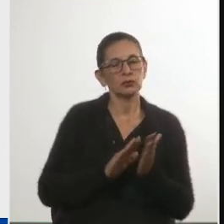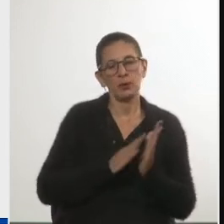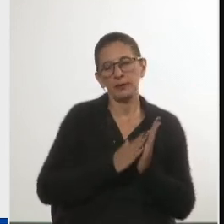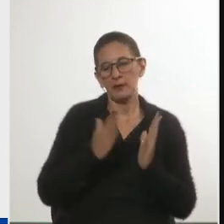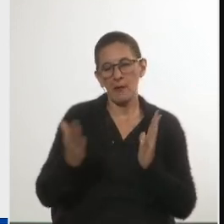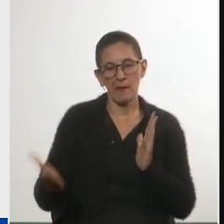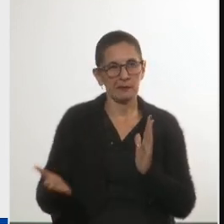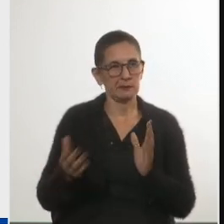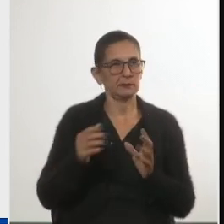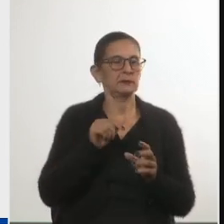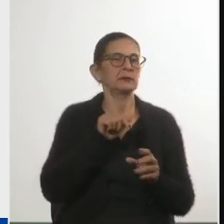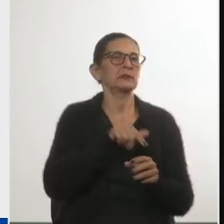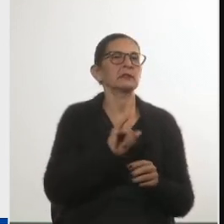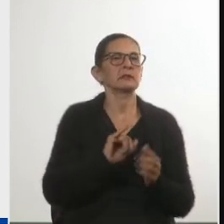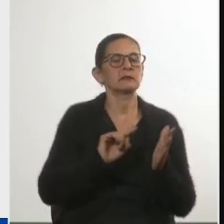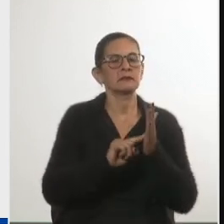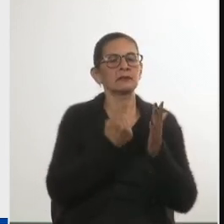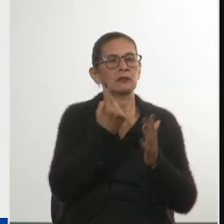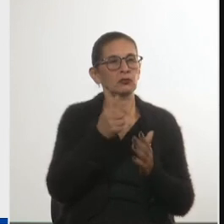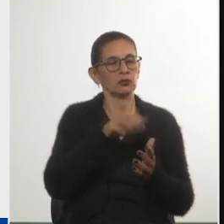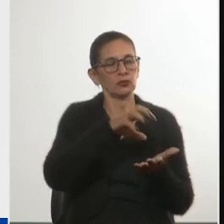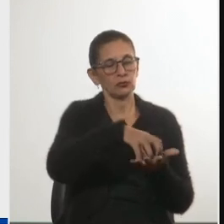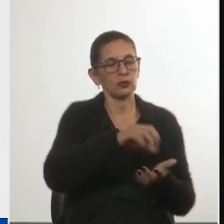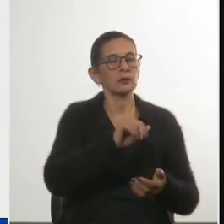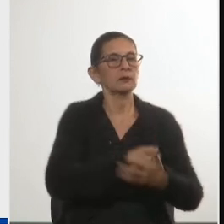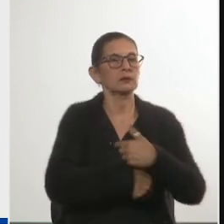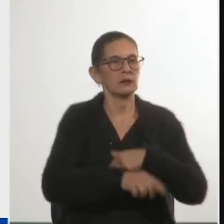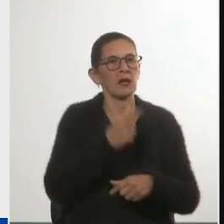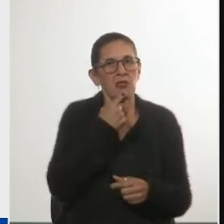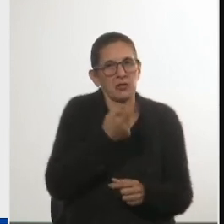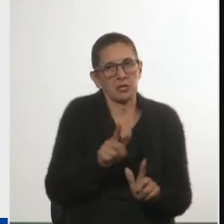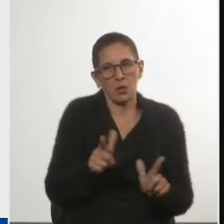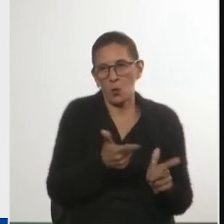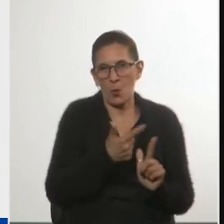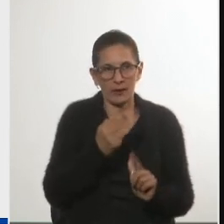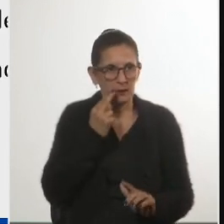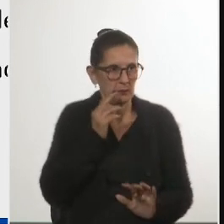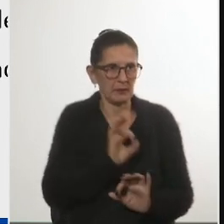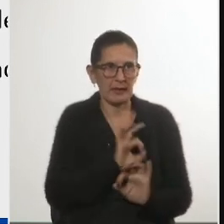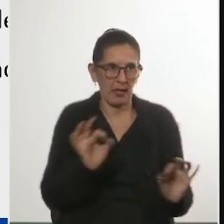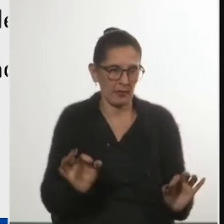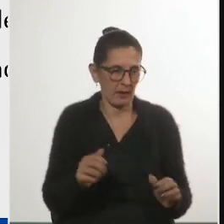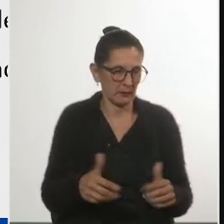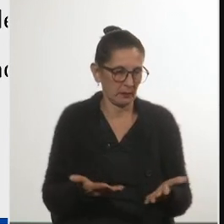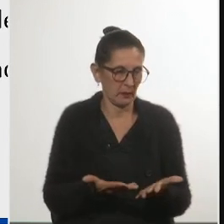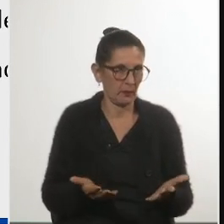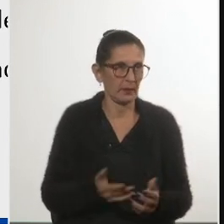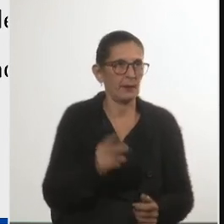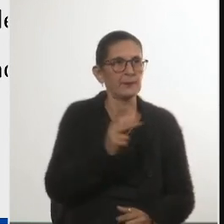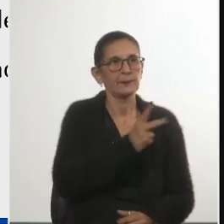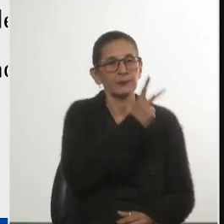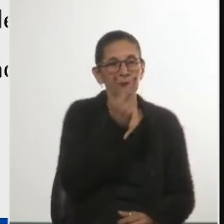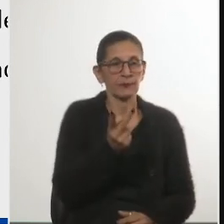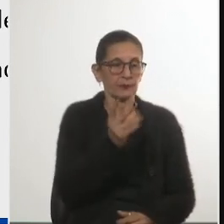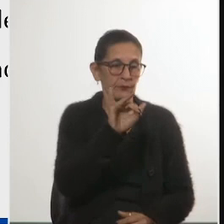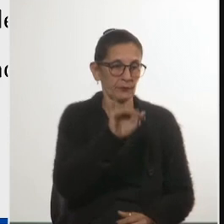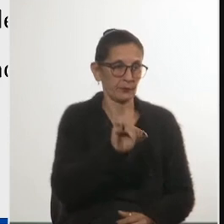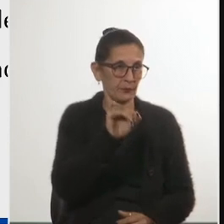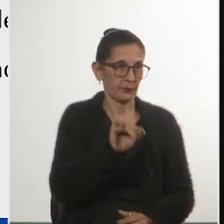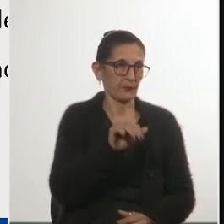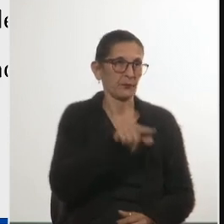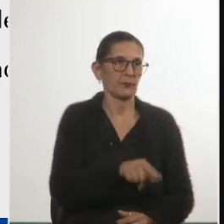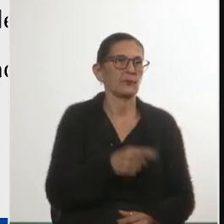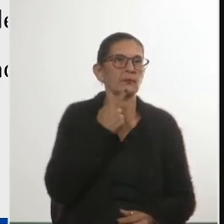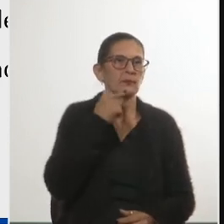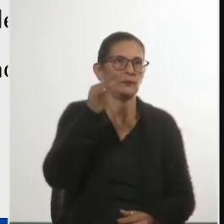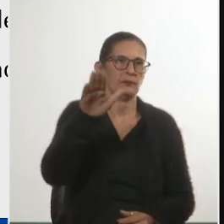Fondo Nacional de Recursos y los centros de hemodiálisis que avalan esta afirmación. El día 2 de mayo se